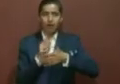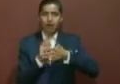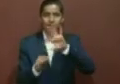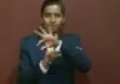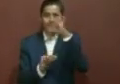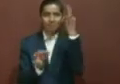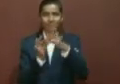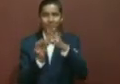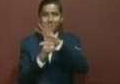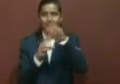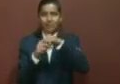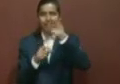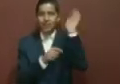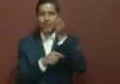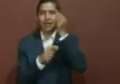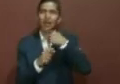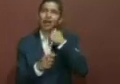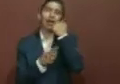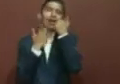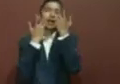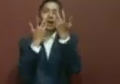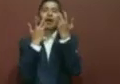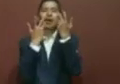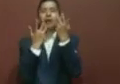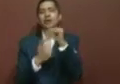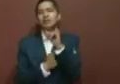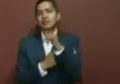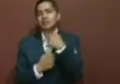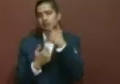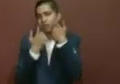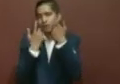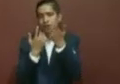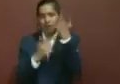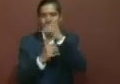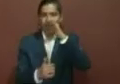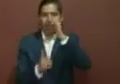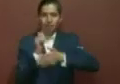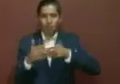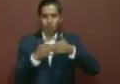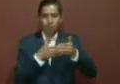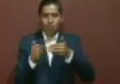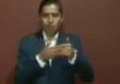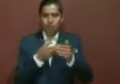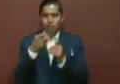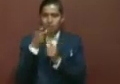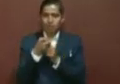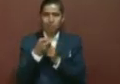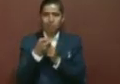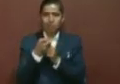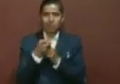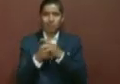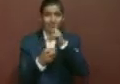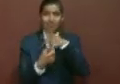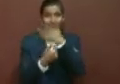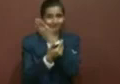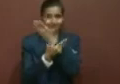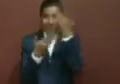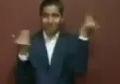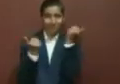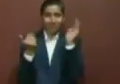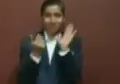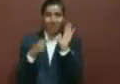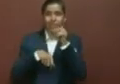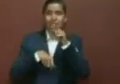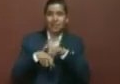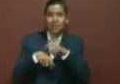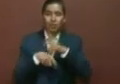sé. Yo quisiera que sí, para, digamos, concluir el modelo, pero no lo sé porque pues son tiempos